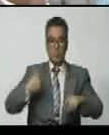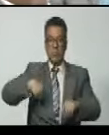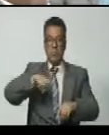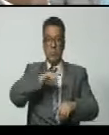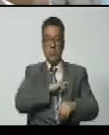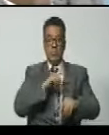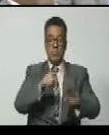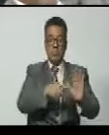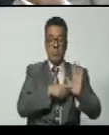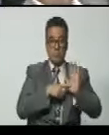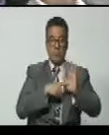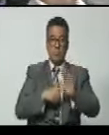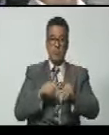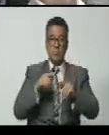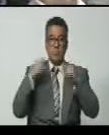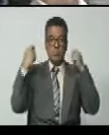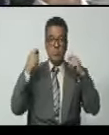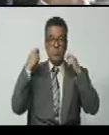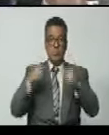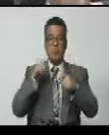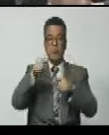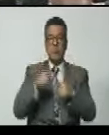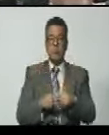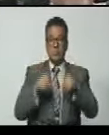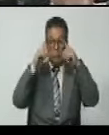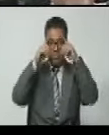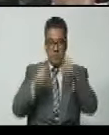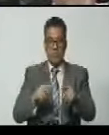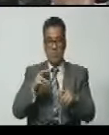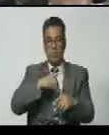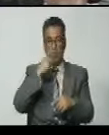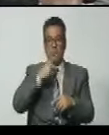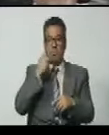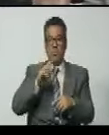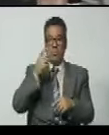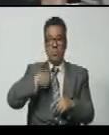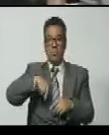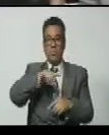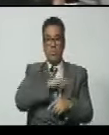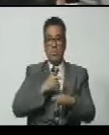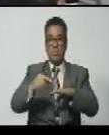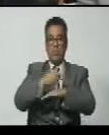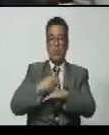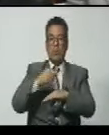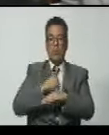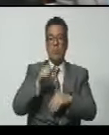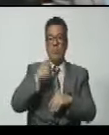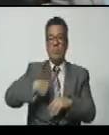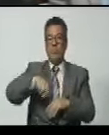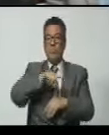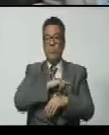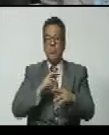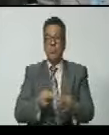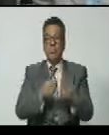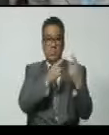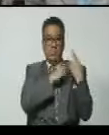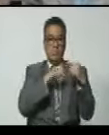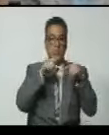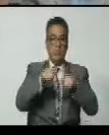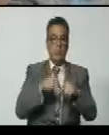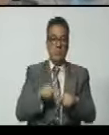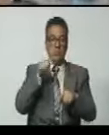hemos planteado una protesta, un reclamo y una decisión política de parte de nuestro gobierno. Y nuestro representante